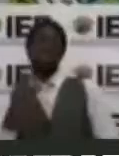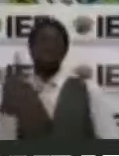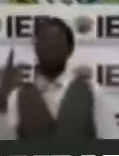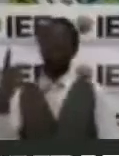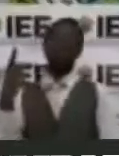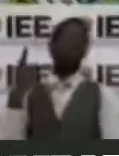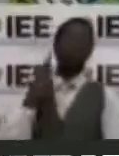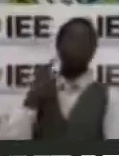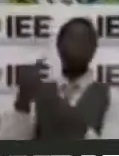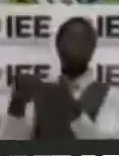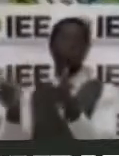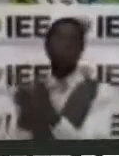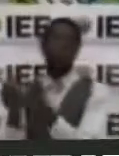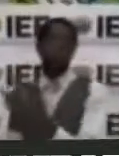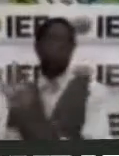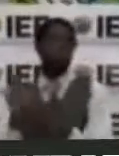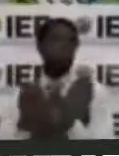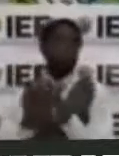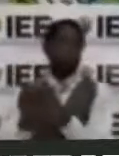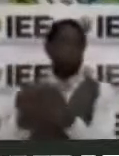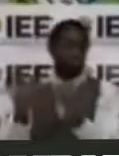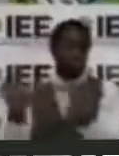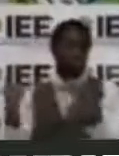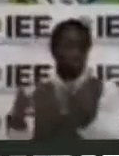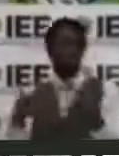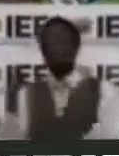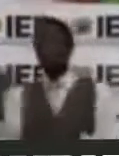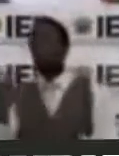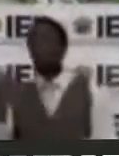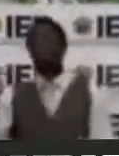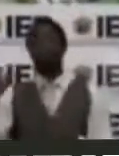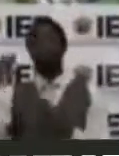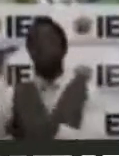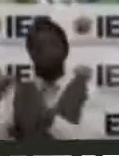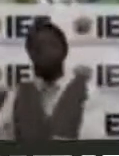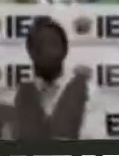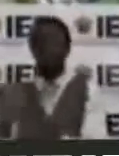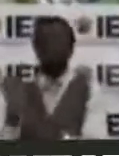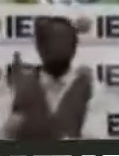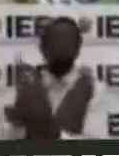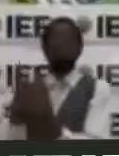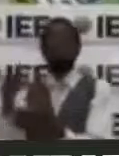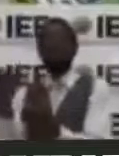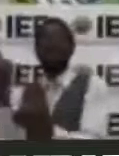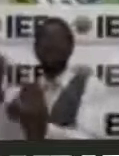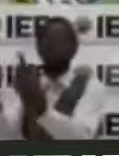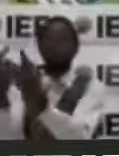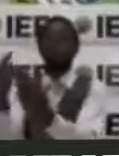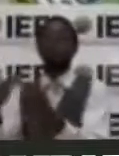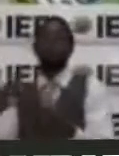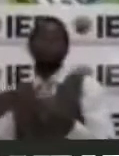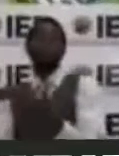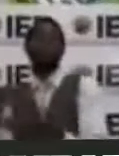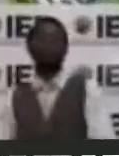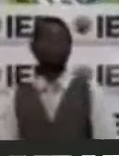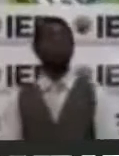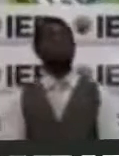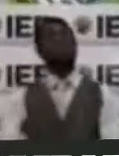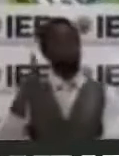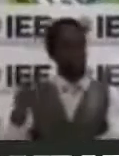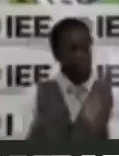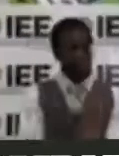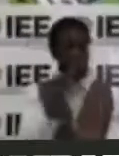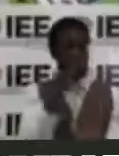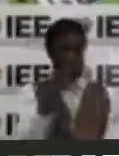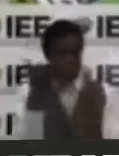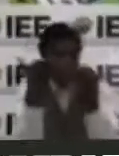el 16% nada más en el gobierno. Yo te vuelvo a preguntar si confiarías tu vida, la